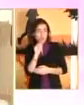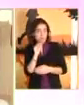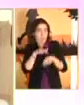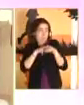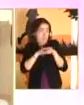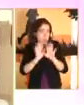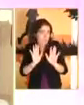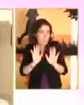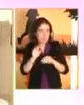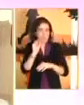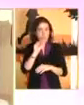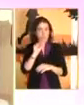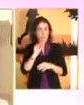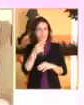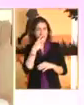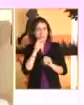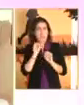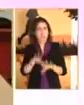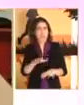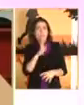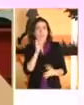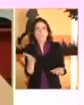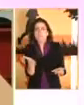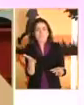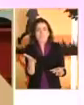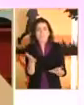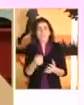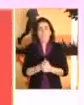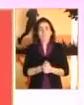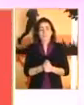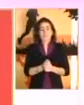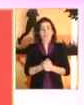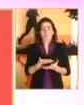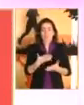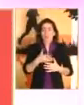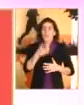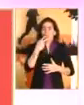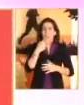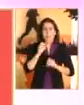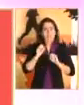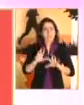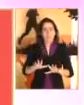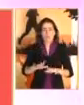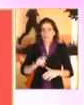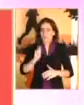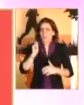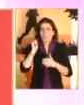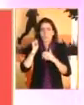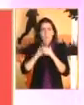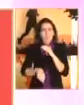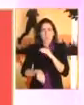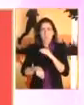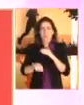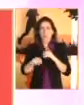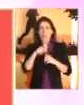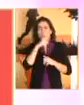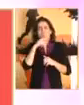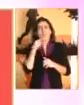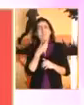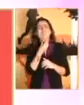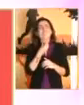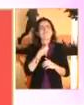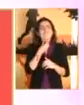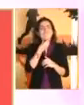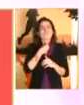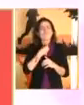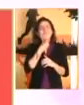sí, me permito preguntártelo. Fue tan dura el dejar de fumar, porque me dolía tanto ya la garganta, que yo por